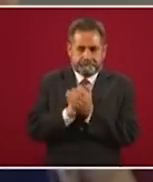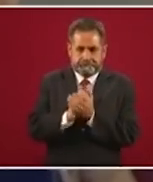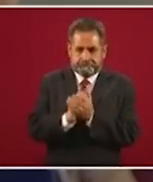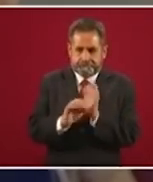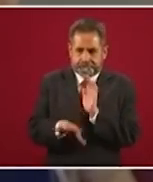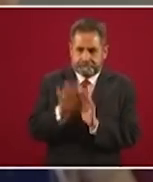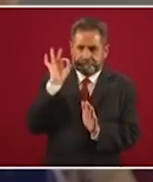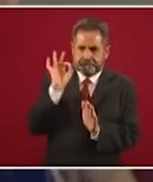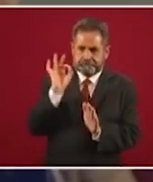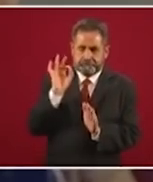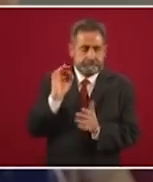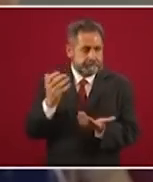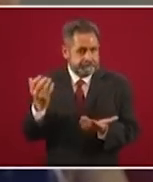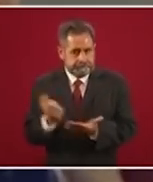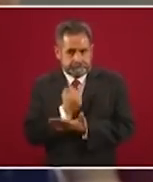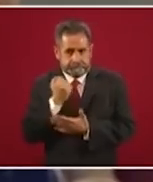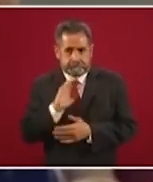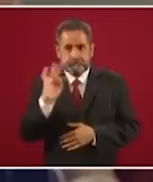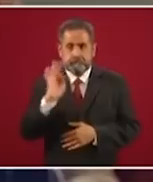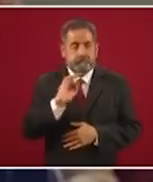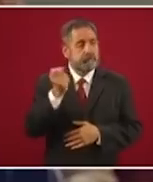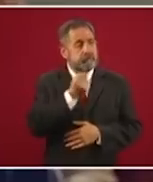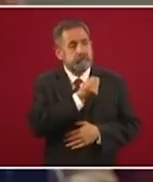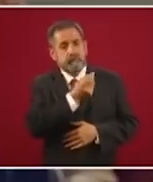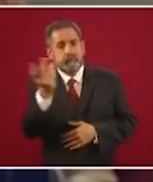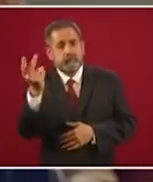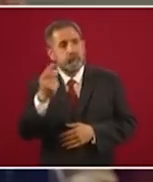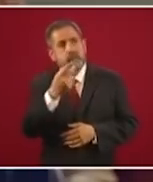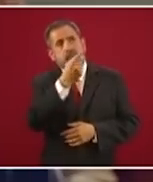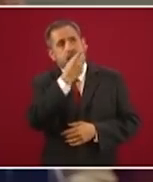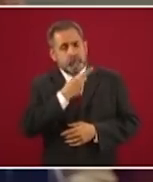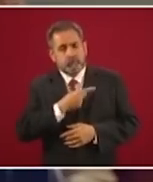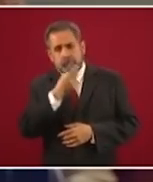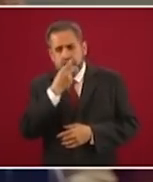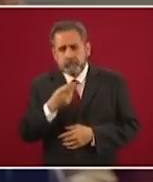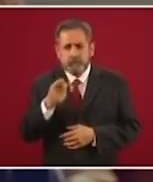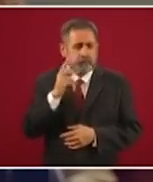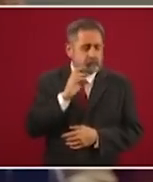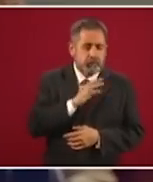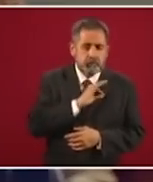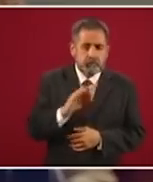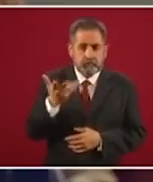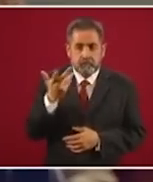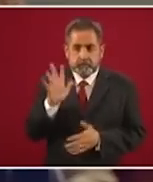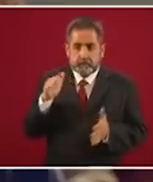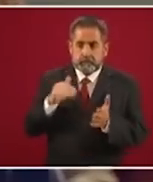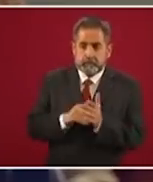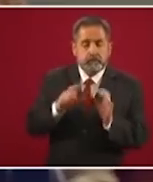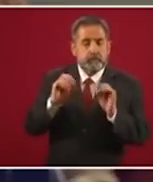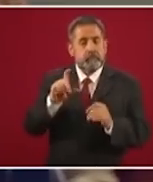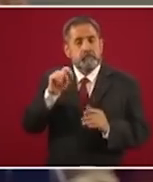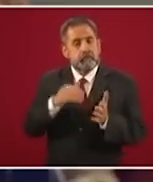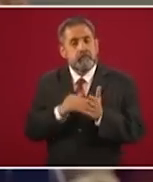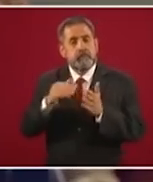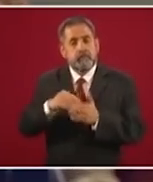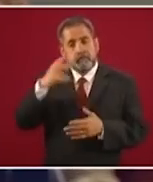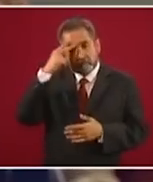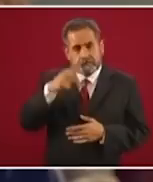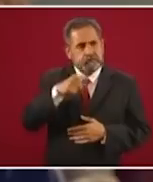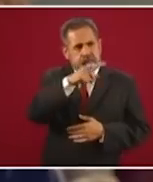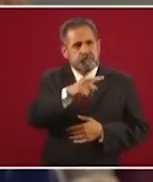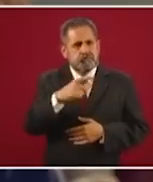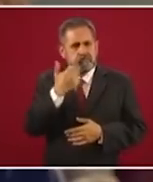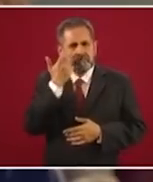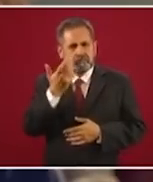ellos me han dicho, algunos líderes de diferentes estados, que cerca de 10 millones o 20 millones de mexicanos